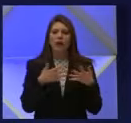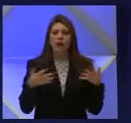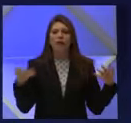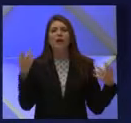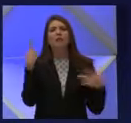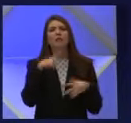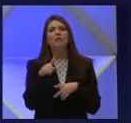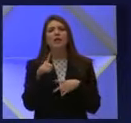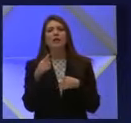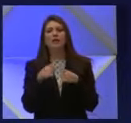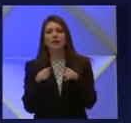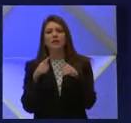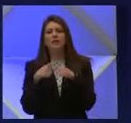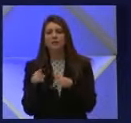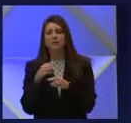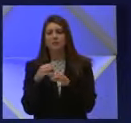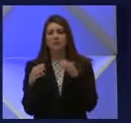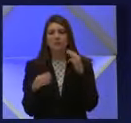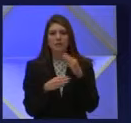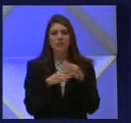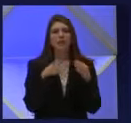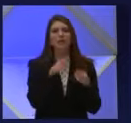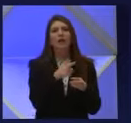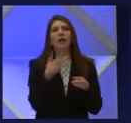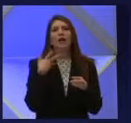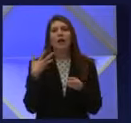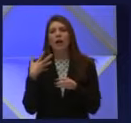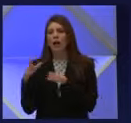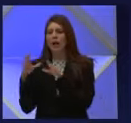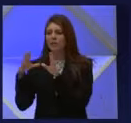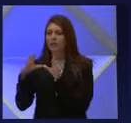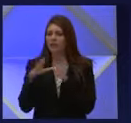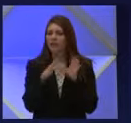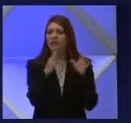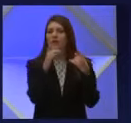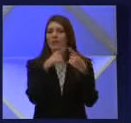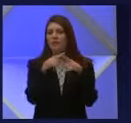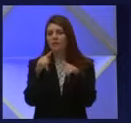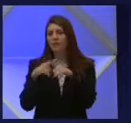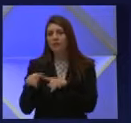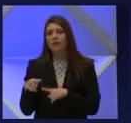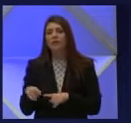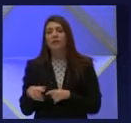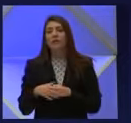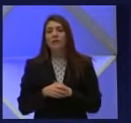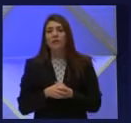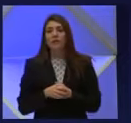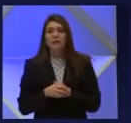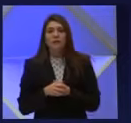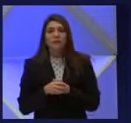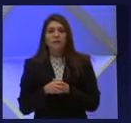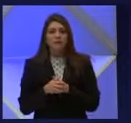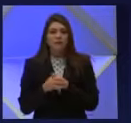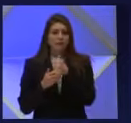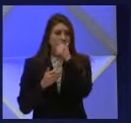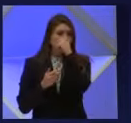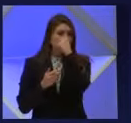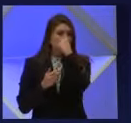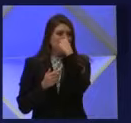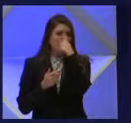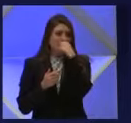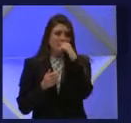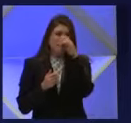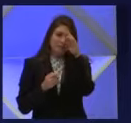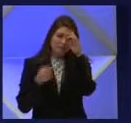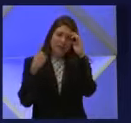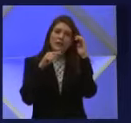satélites colocarlos en órbita aquí se cometió un